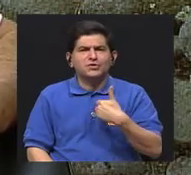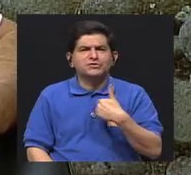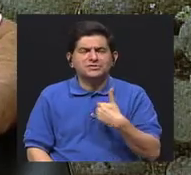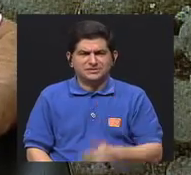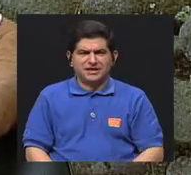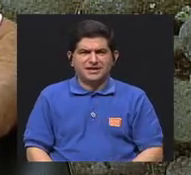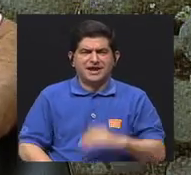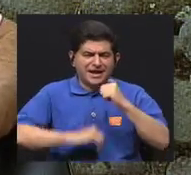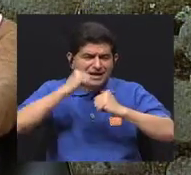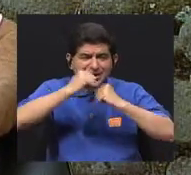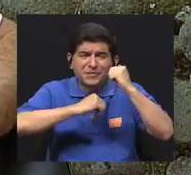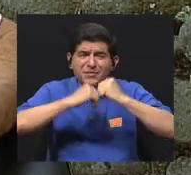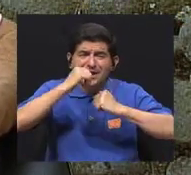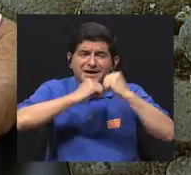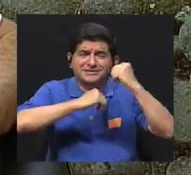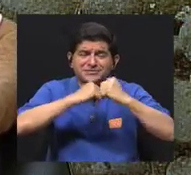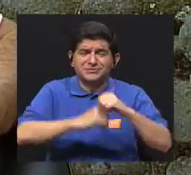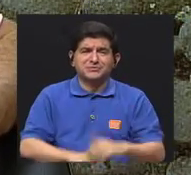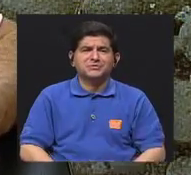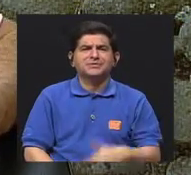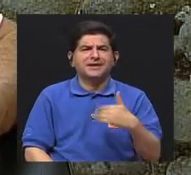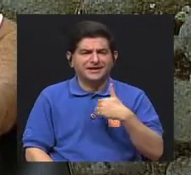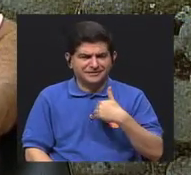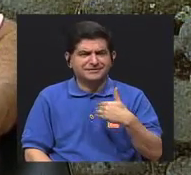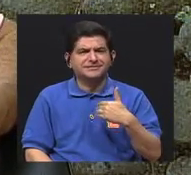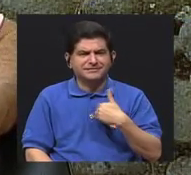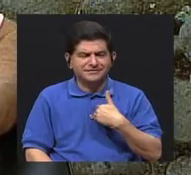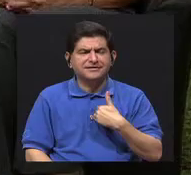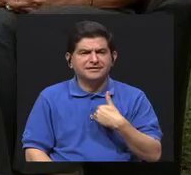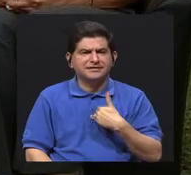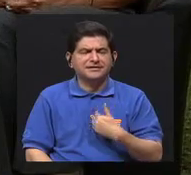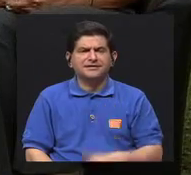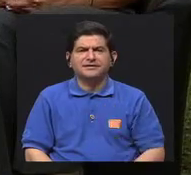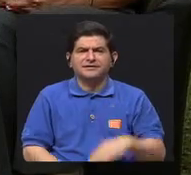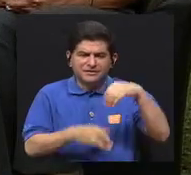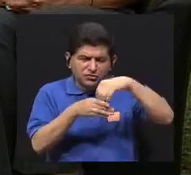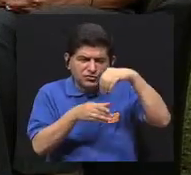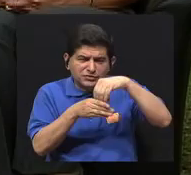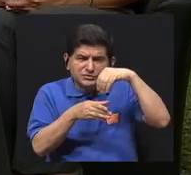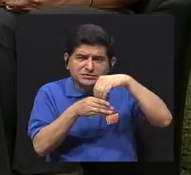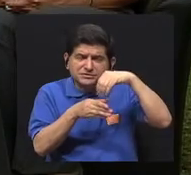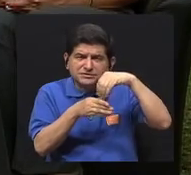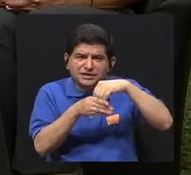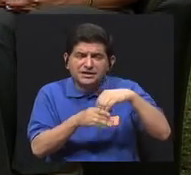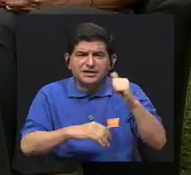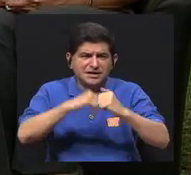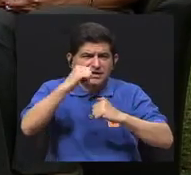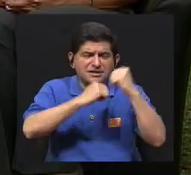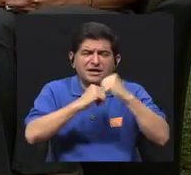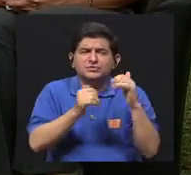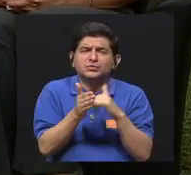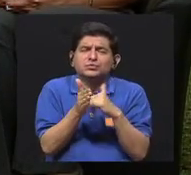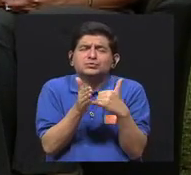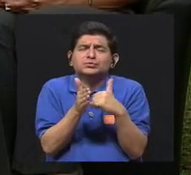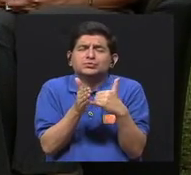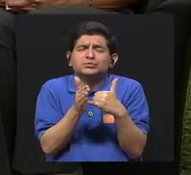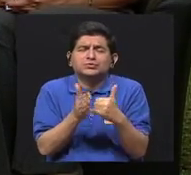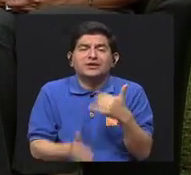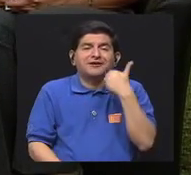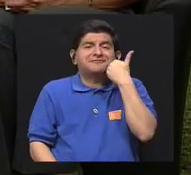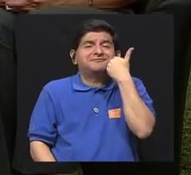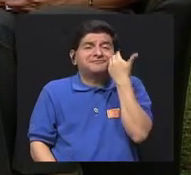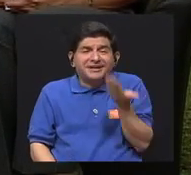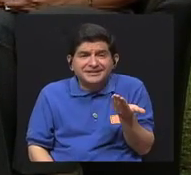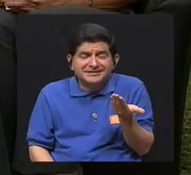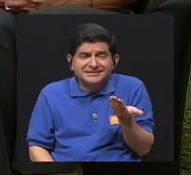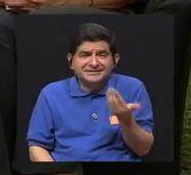los ojos son nuestra estructura y tienen, pues, que están compuestos más bien de estructuras tan delicadas que muy